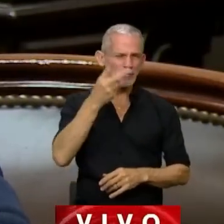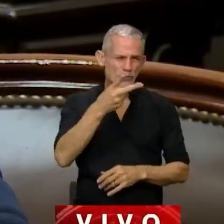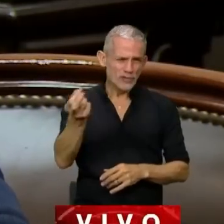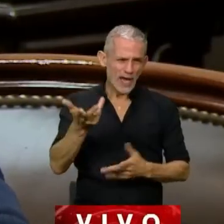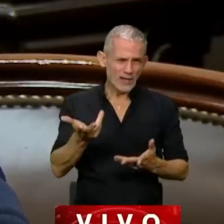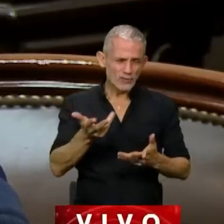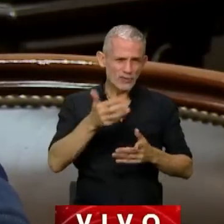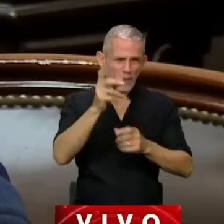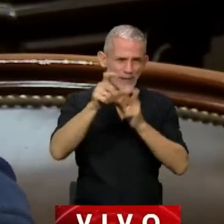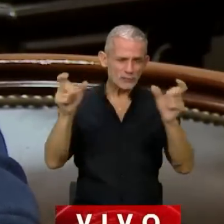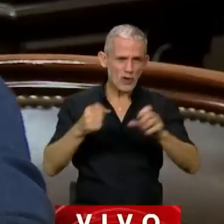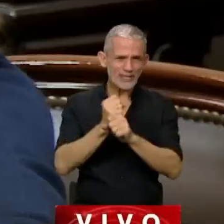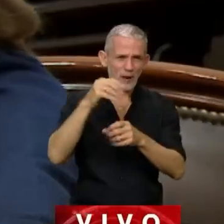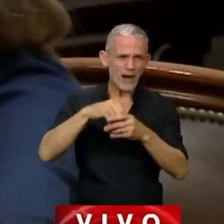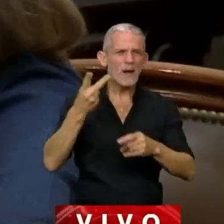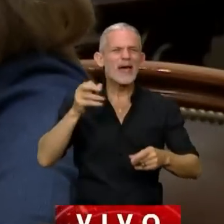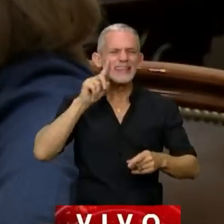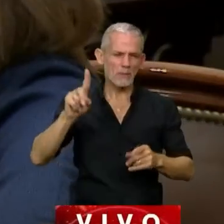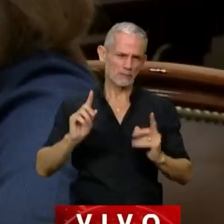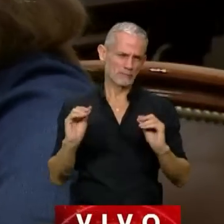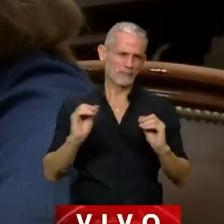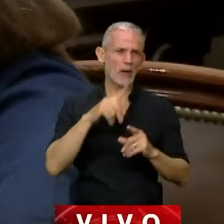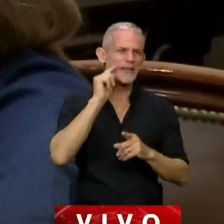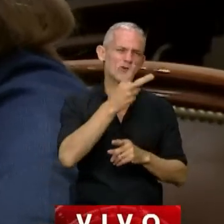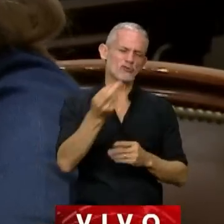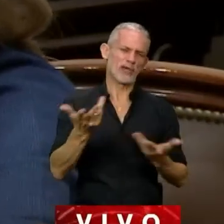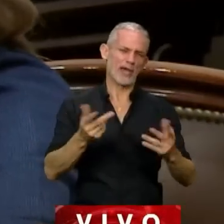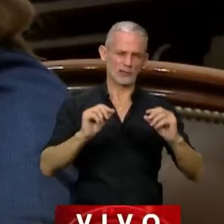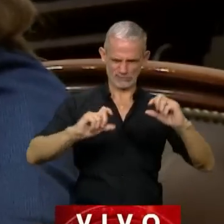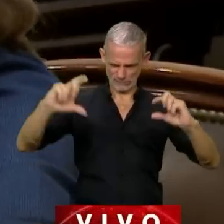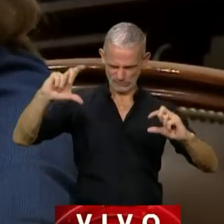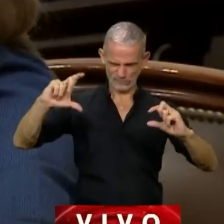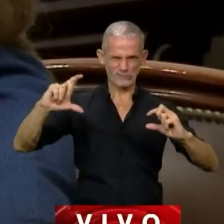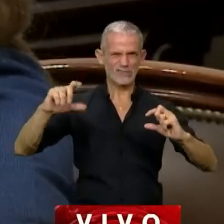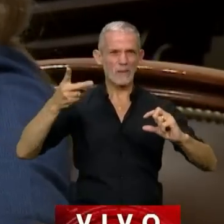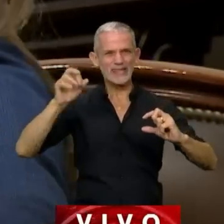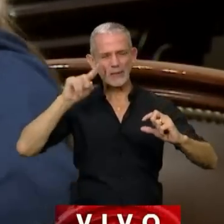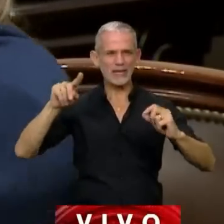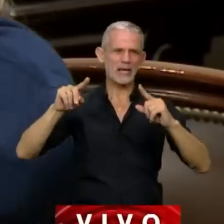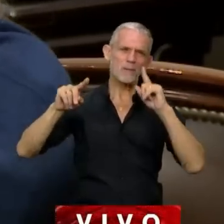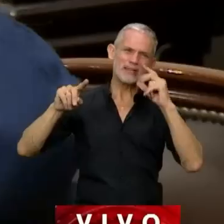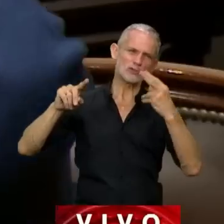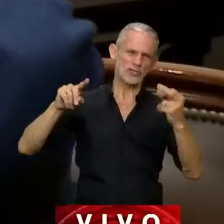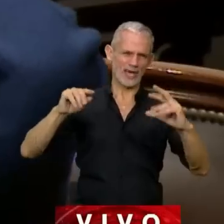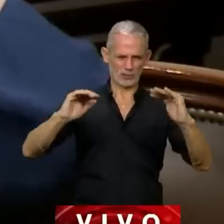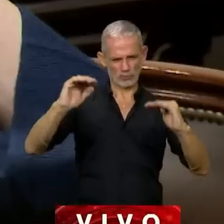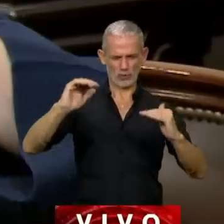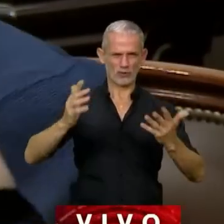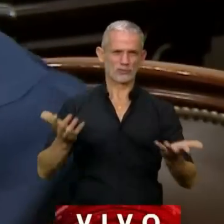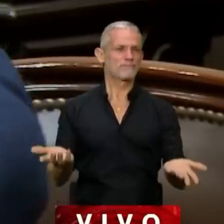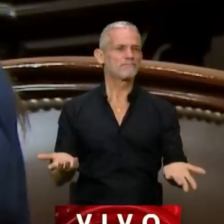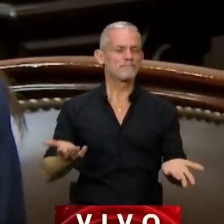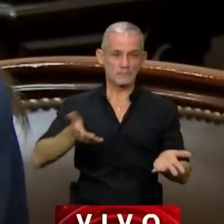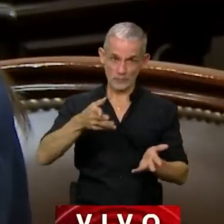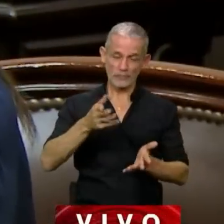empleados hay en el Consejo de la Magistratura, señor presidente. Está bastante lejana la cifra. Mire, presidente, esta historia